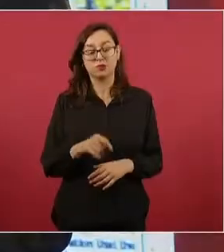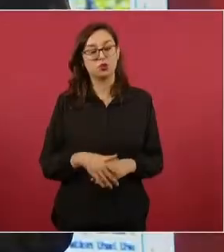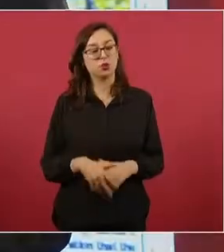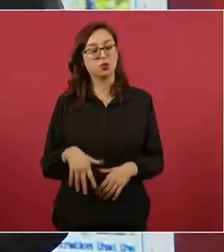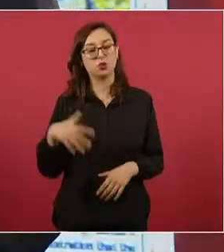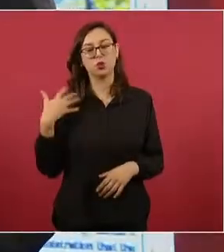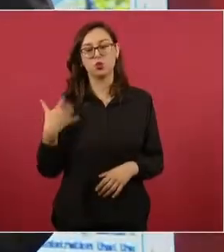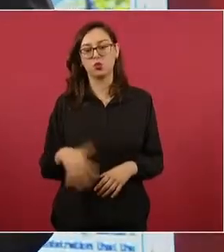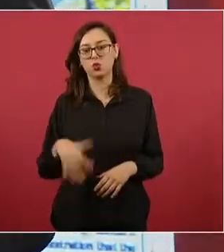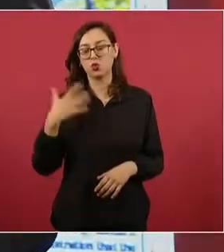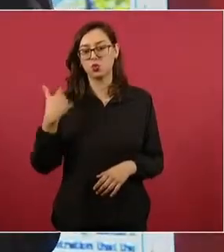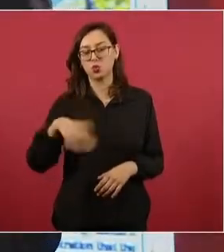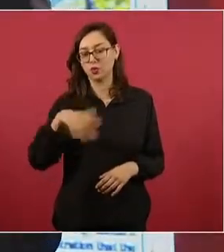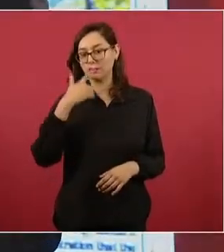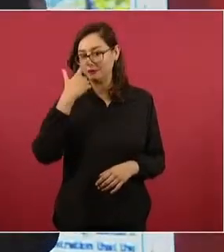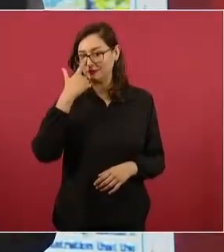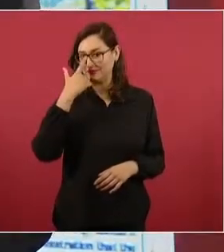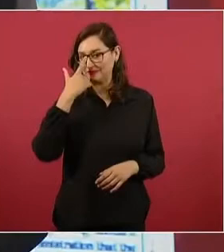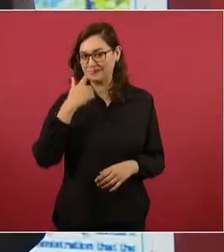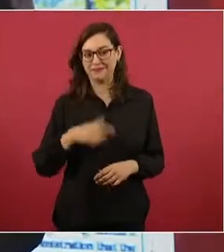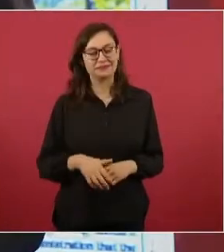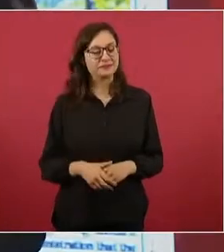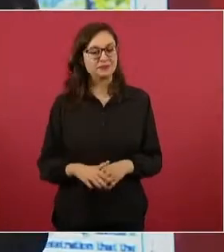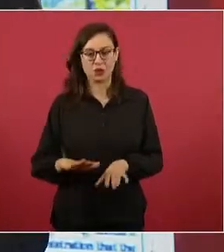están con la idea de que